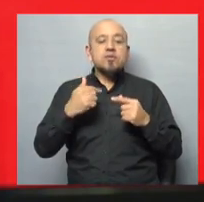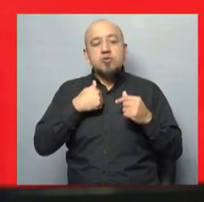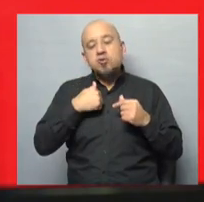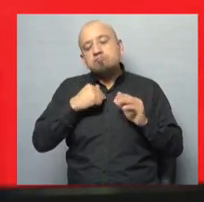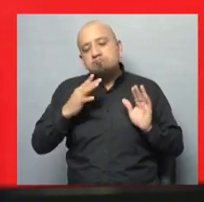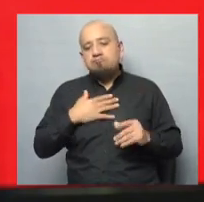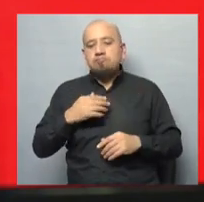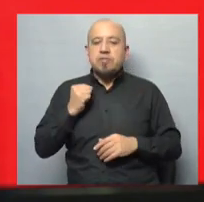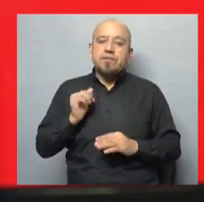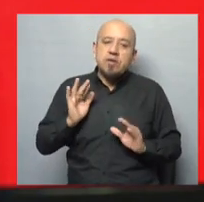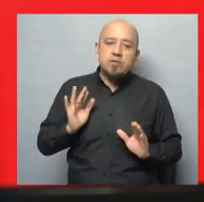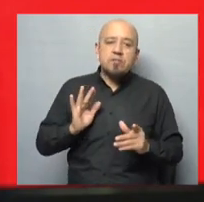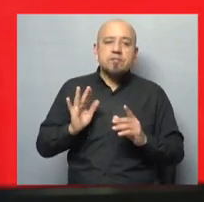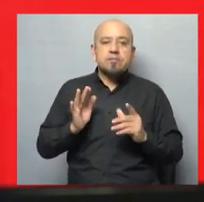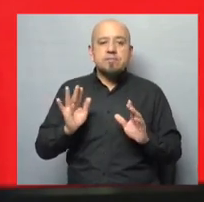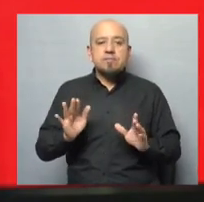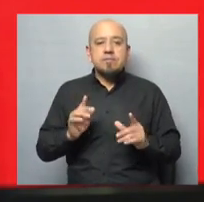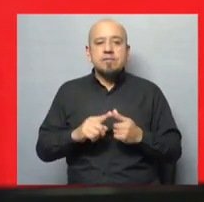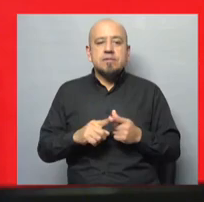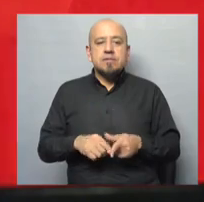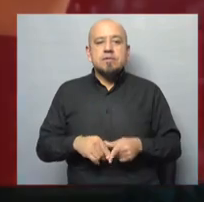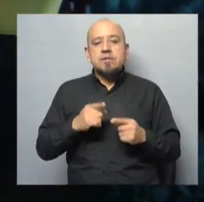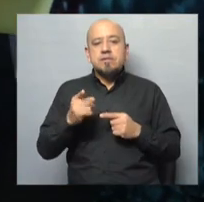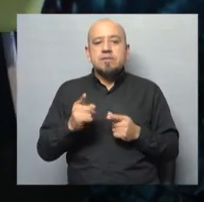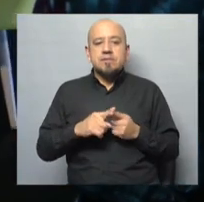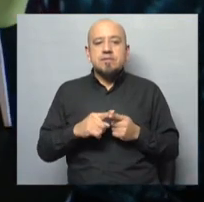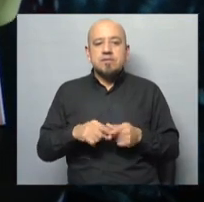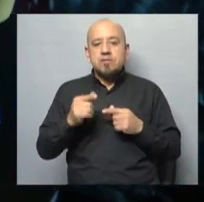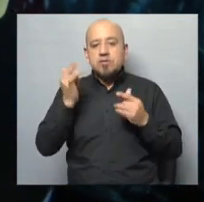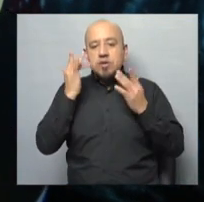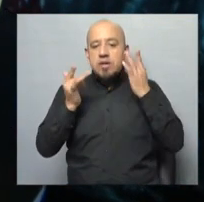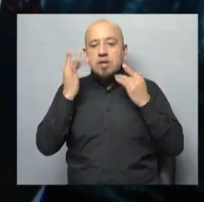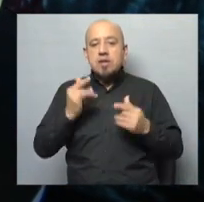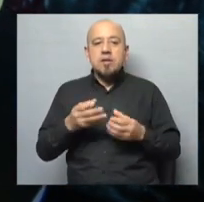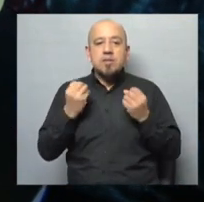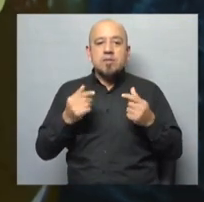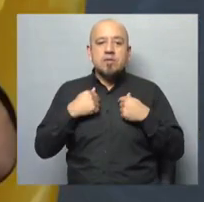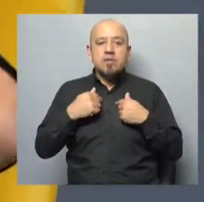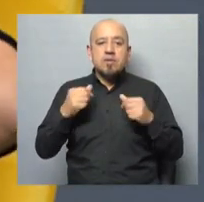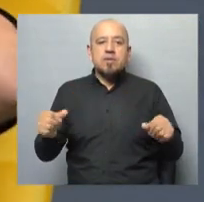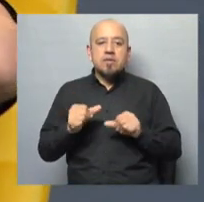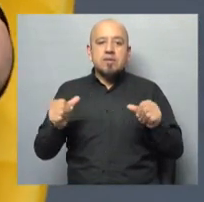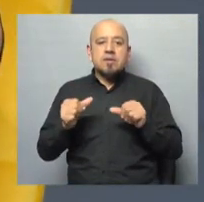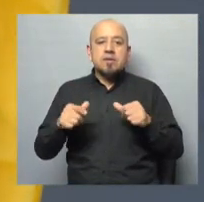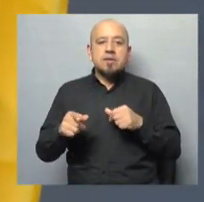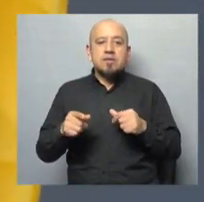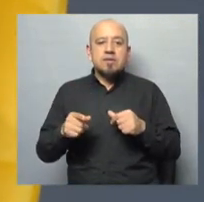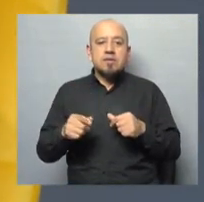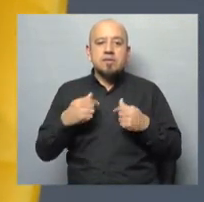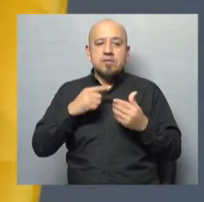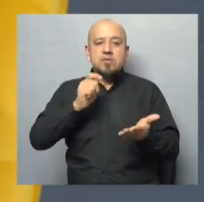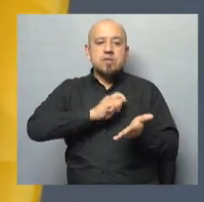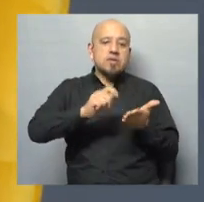prefiero nada de eso viste dios no yo soy artista porque es algo que me dedico más que nada o sea yo